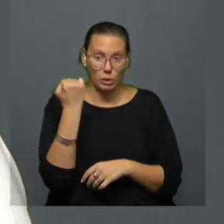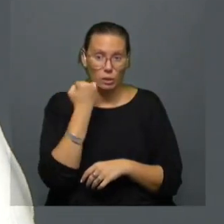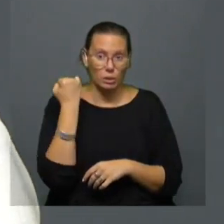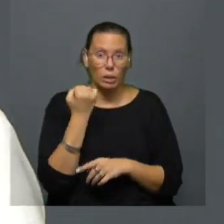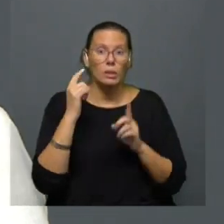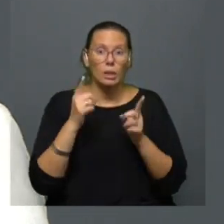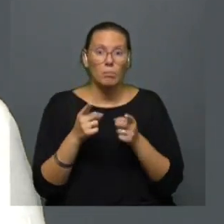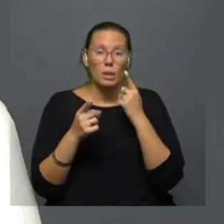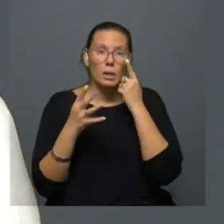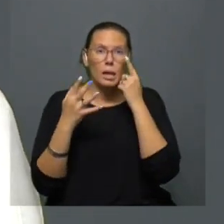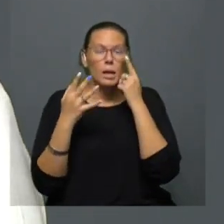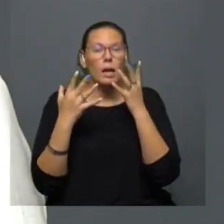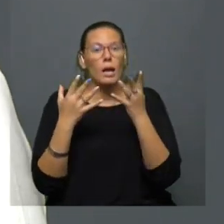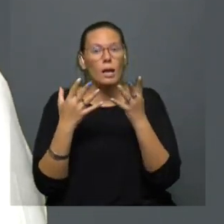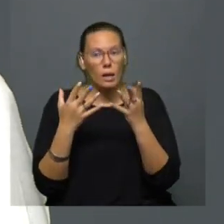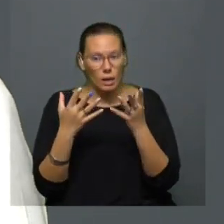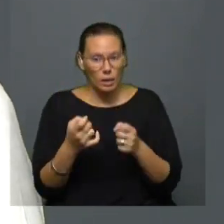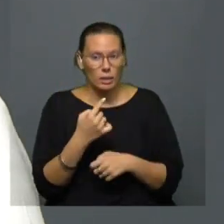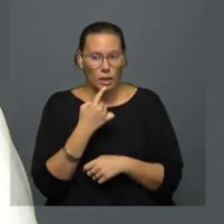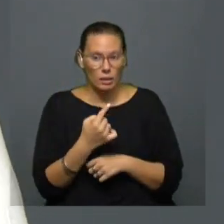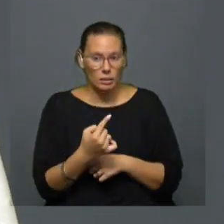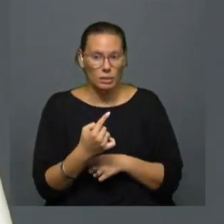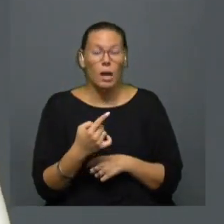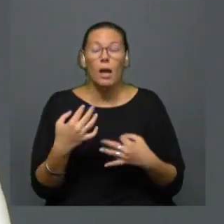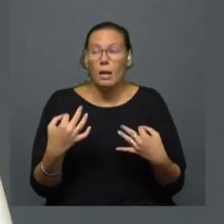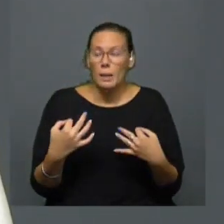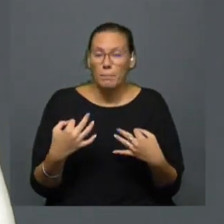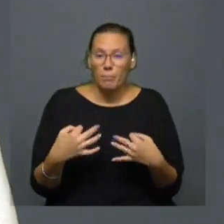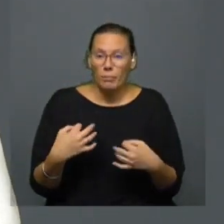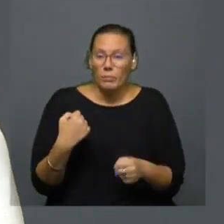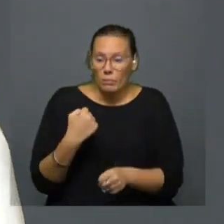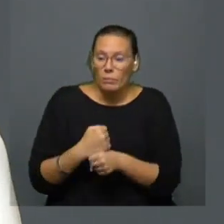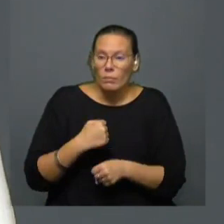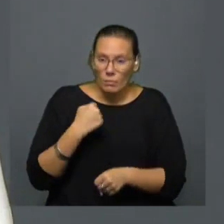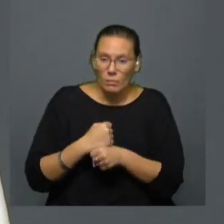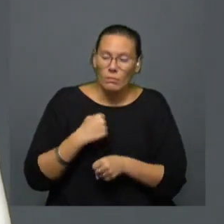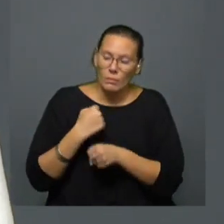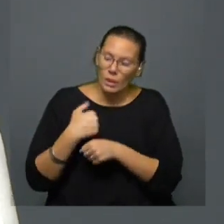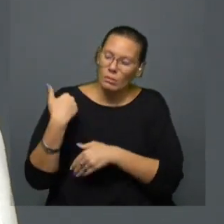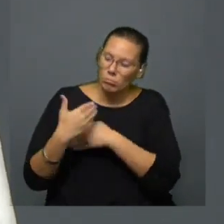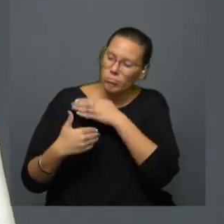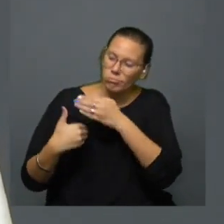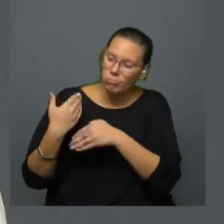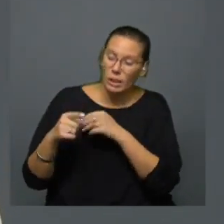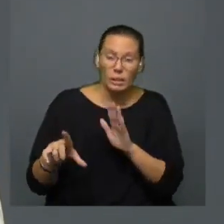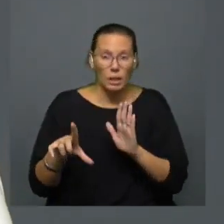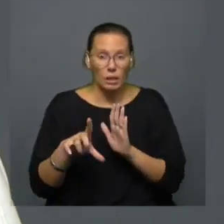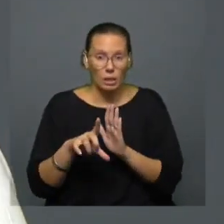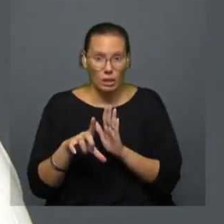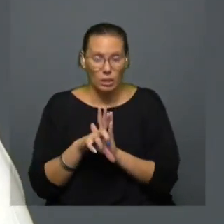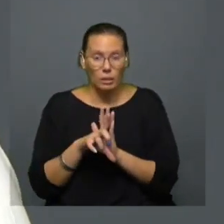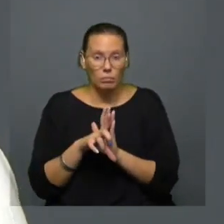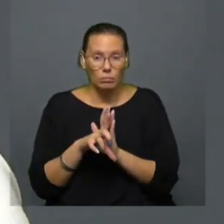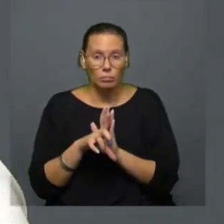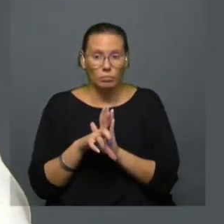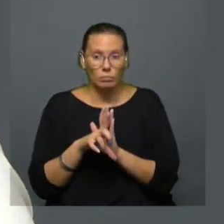claro. también quería señalar que es cierto, el trabajo que se viene desarrollando por parte de esta ley toma de alguna